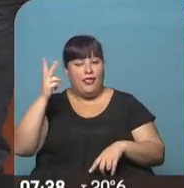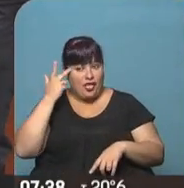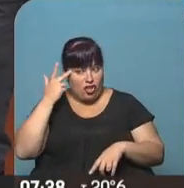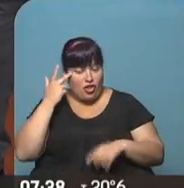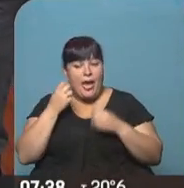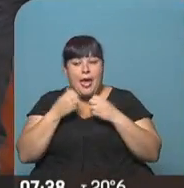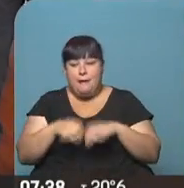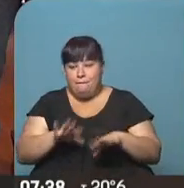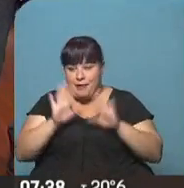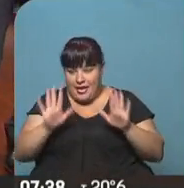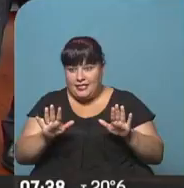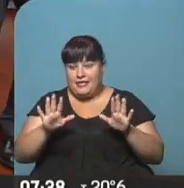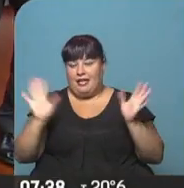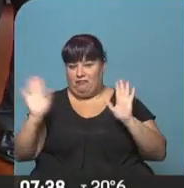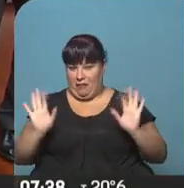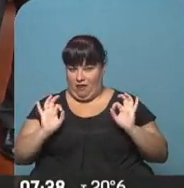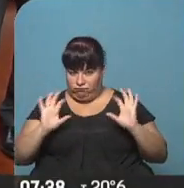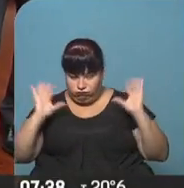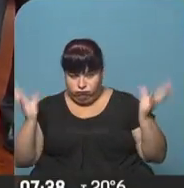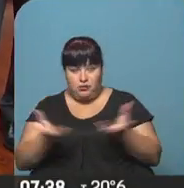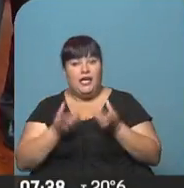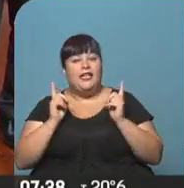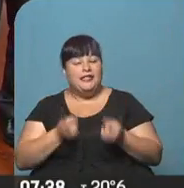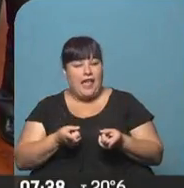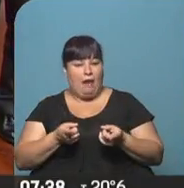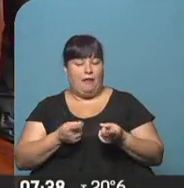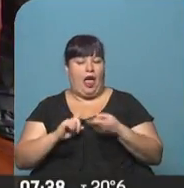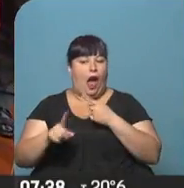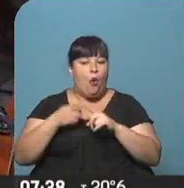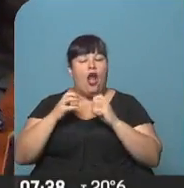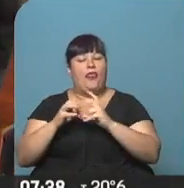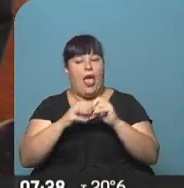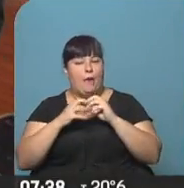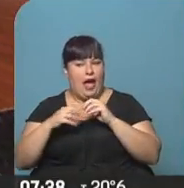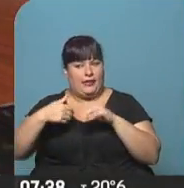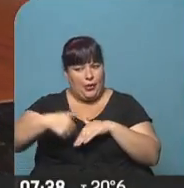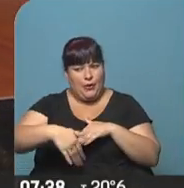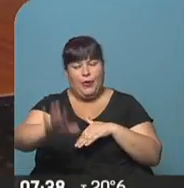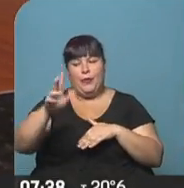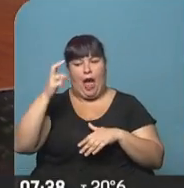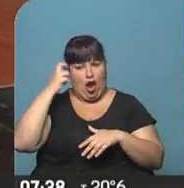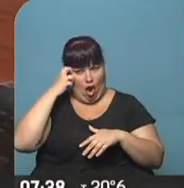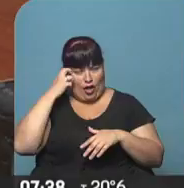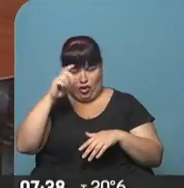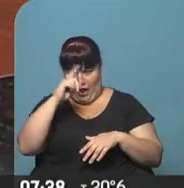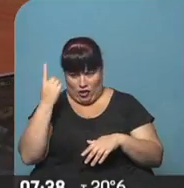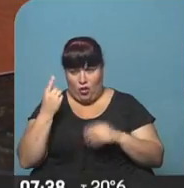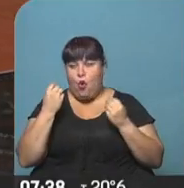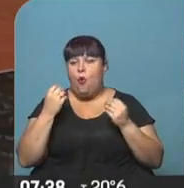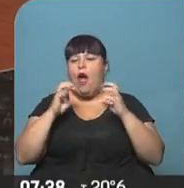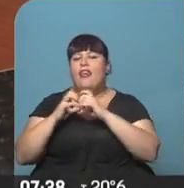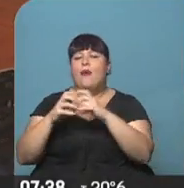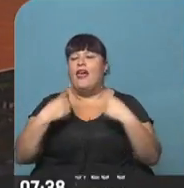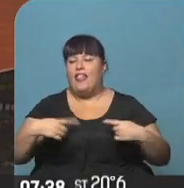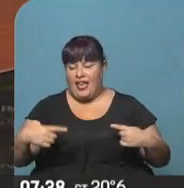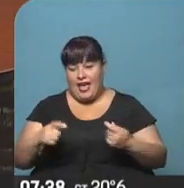2018 comienza ya a tener forma y comienzan también a definir los debates que va a dar el Parlamento Nacional. ¿Cuáles son esos